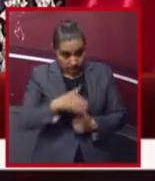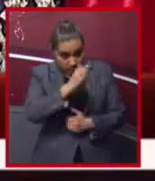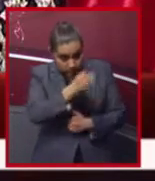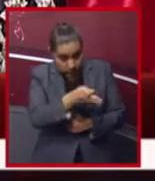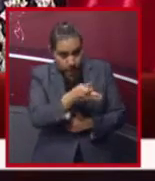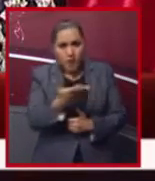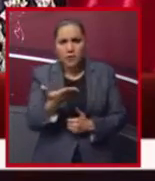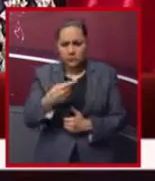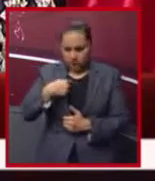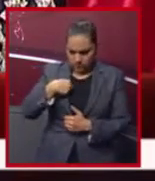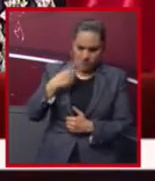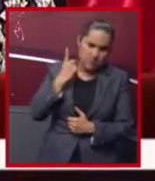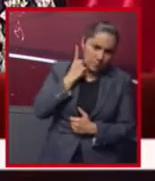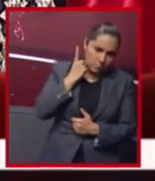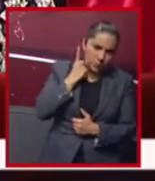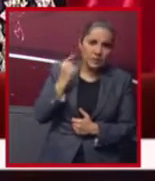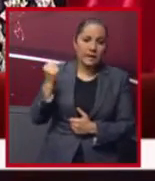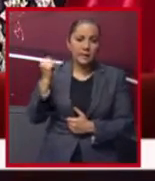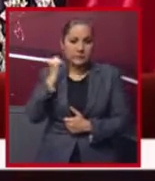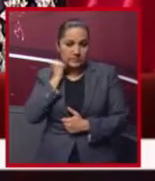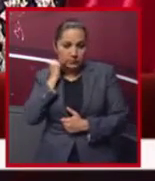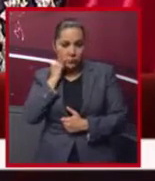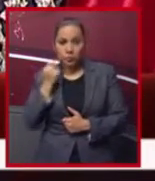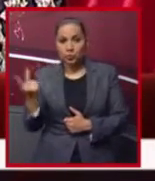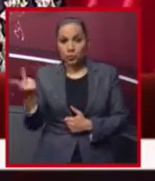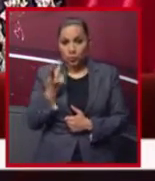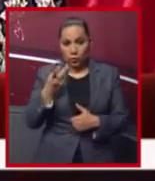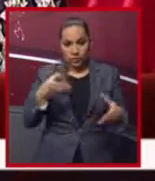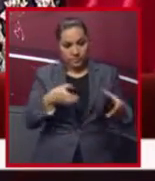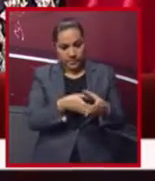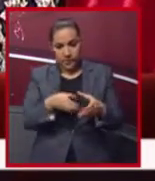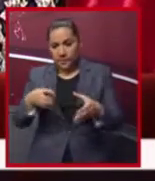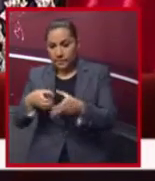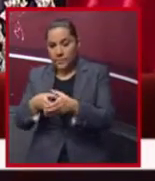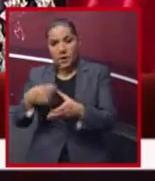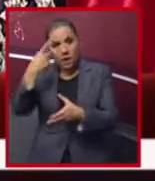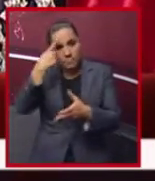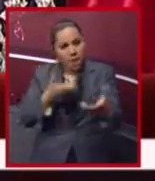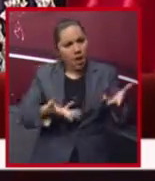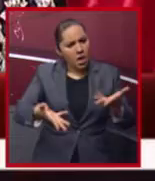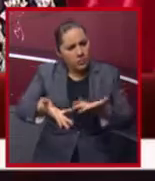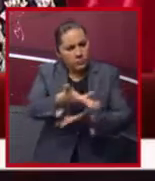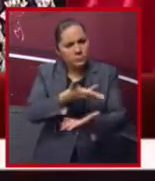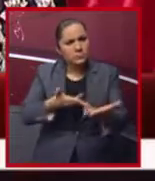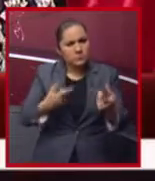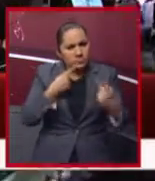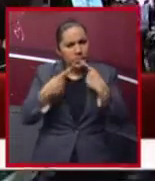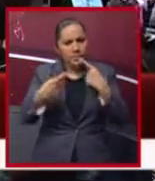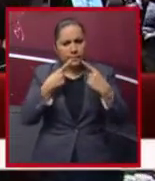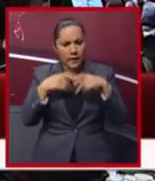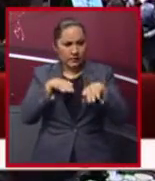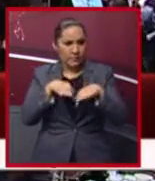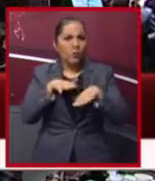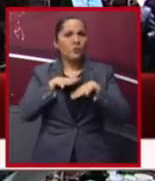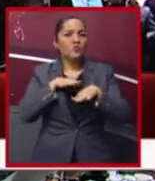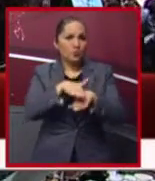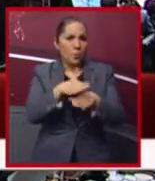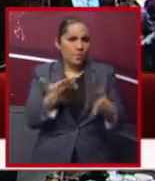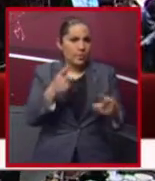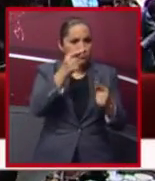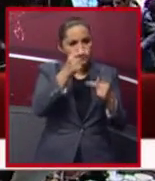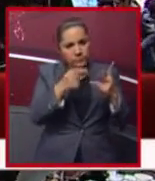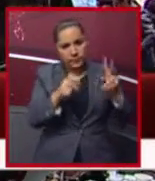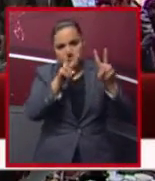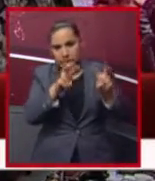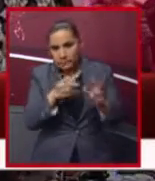2 cámaras, para subsanar todos aquellos temas que han sido un escollo. El